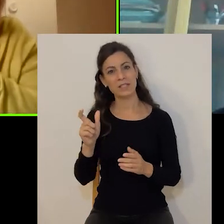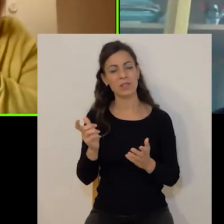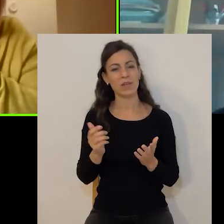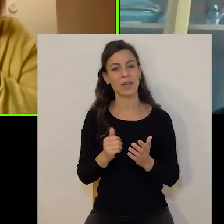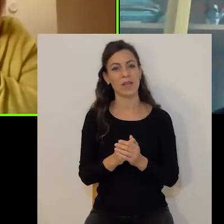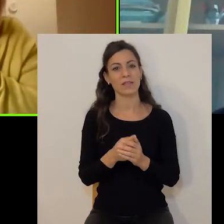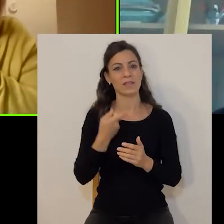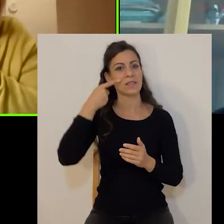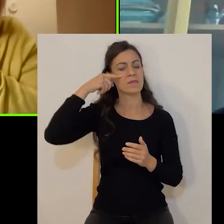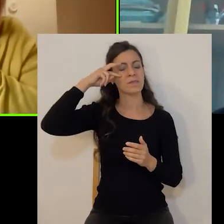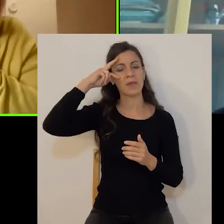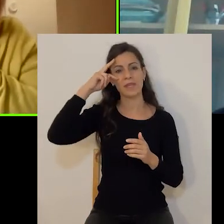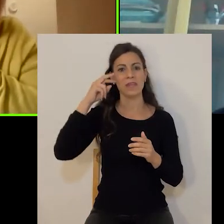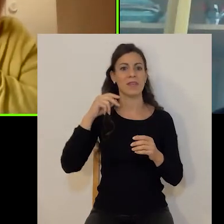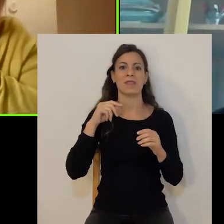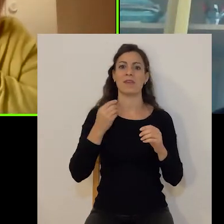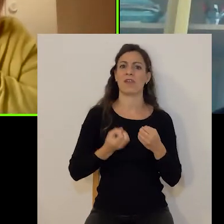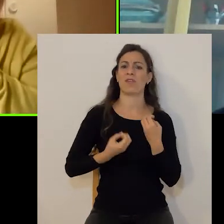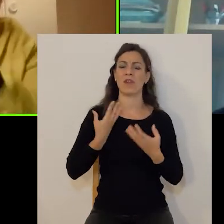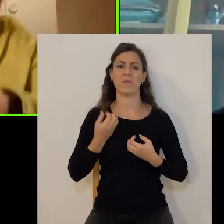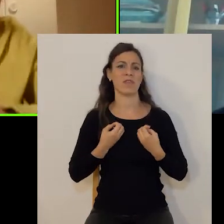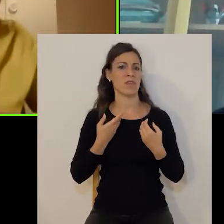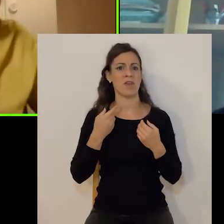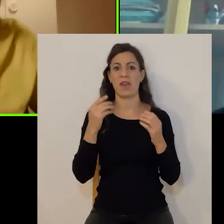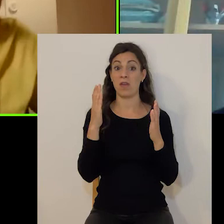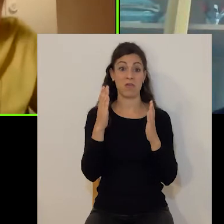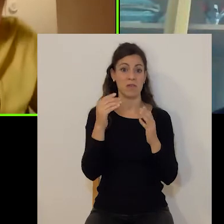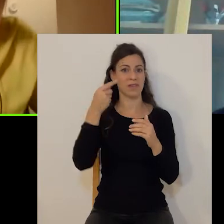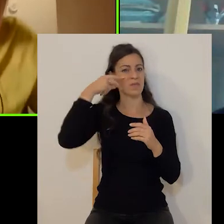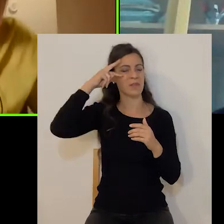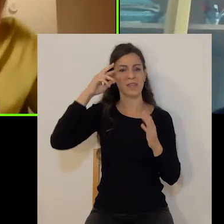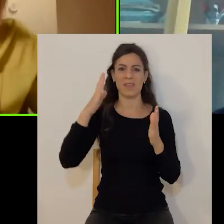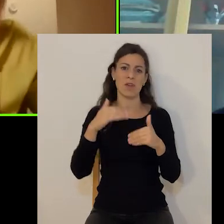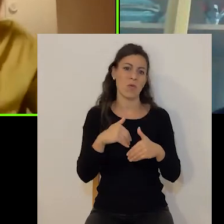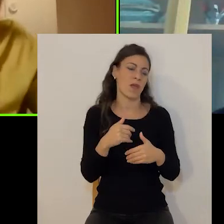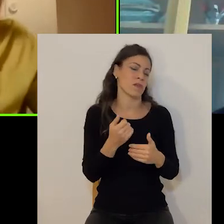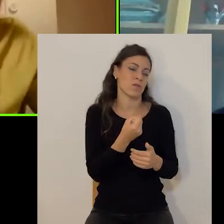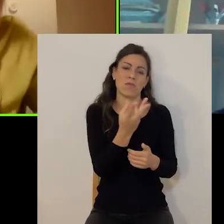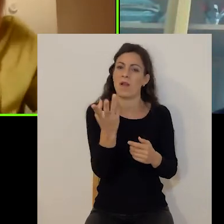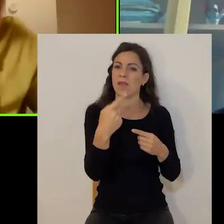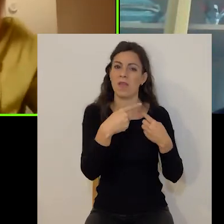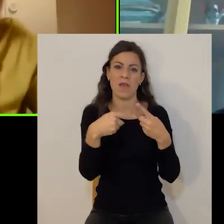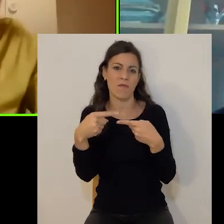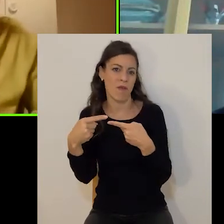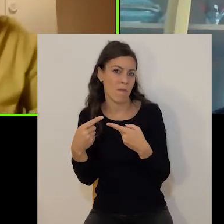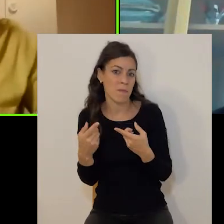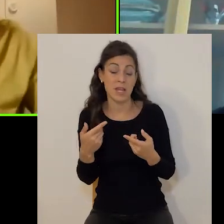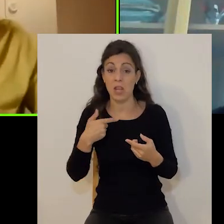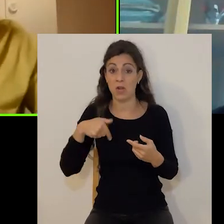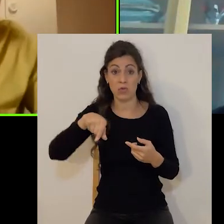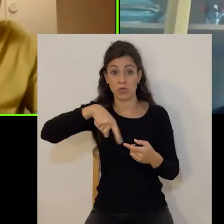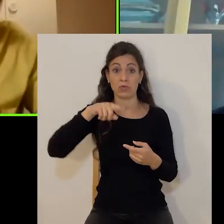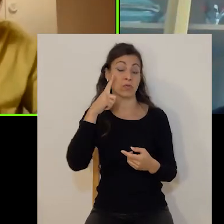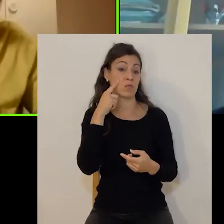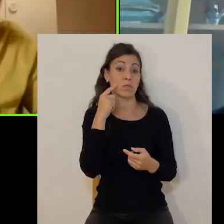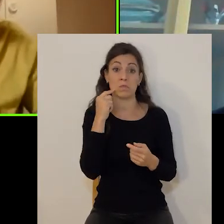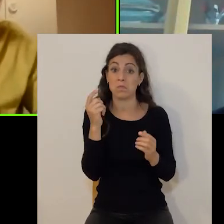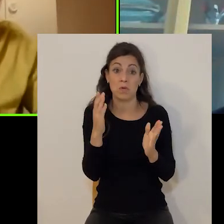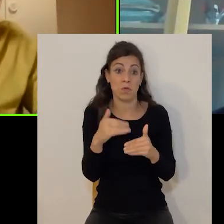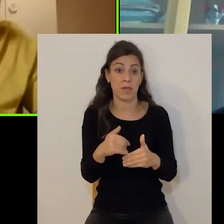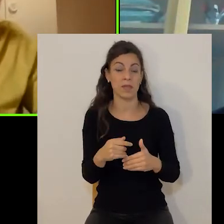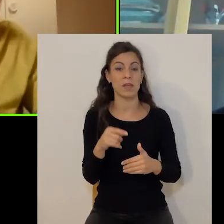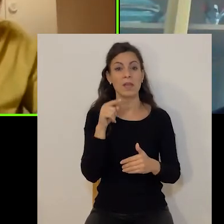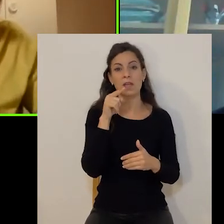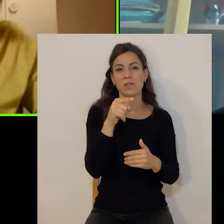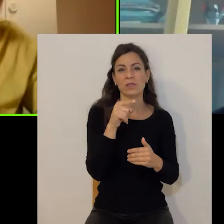tenemos experiencia para trabajar con las emociones, imagino que en general cualquier familia normal no estamos habituadas, ¿cómo nos recomiendas